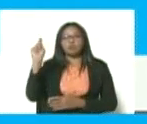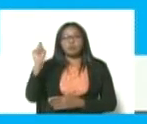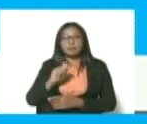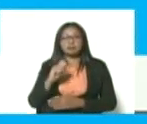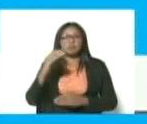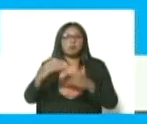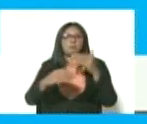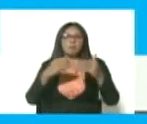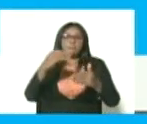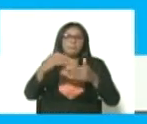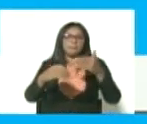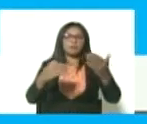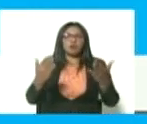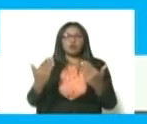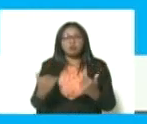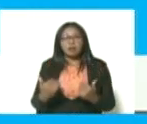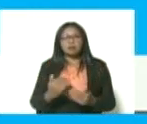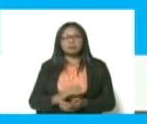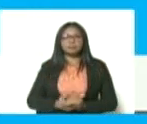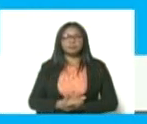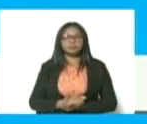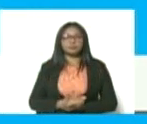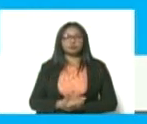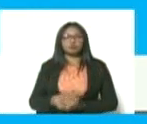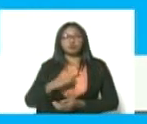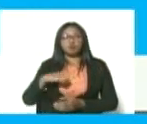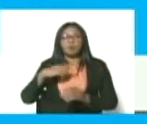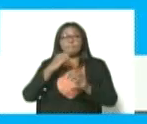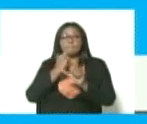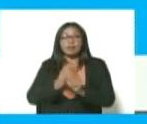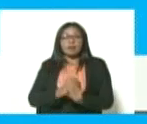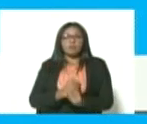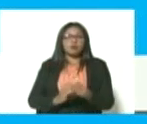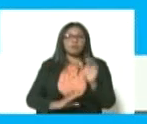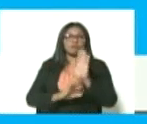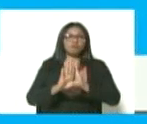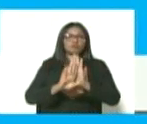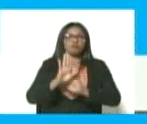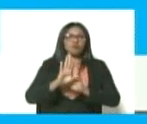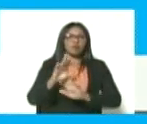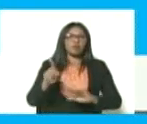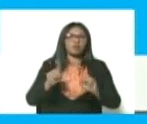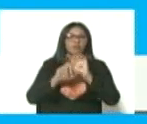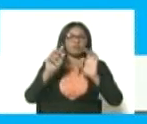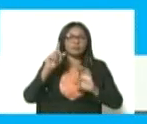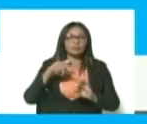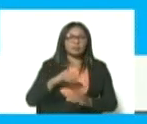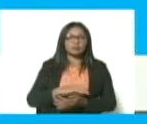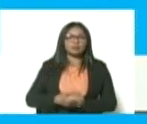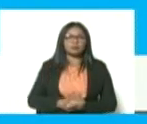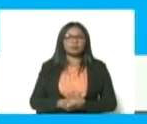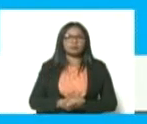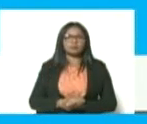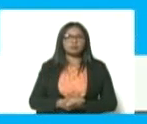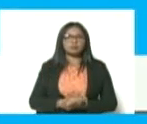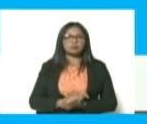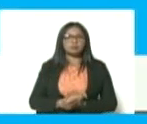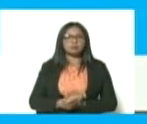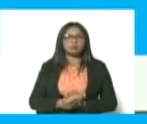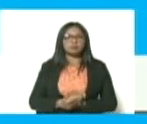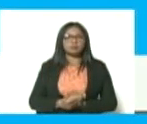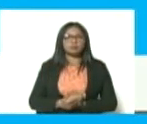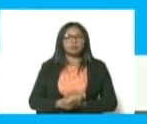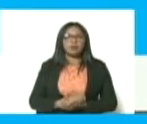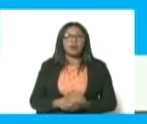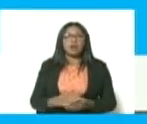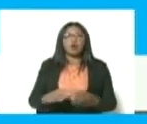progresiva. Esperemos que todo eso evolucione bien y la combinación de la